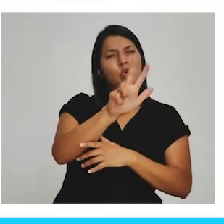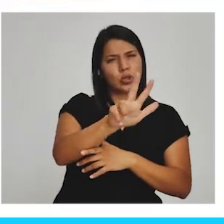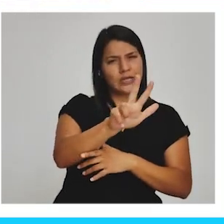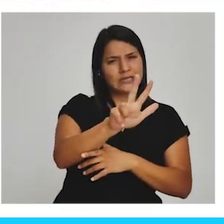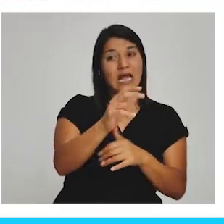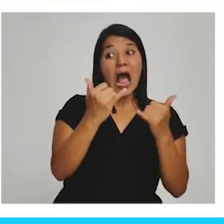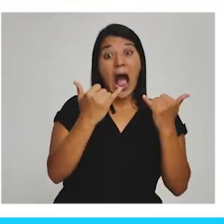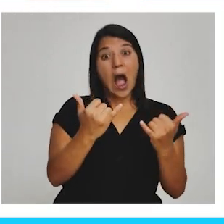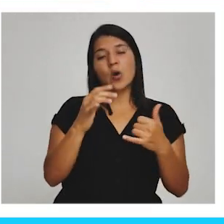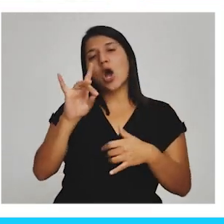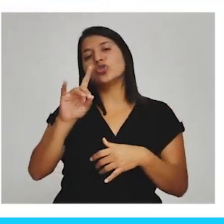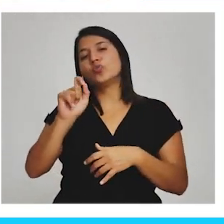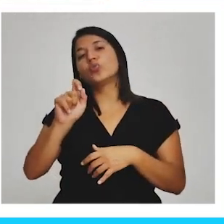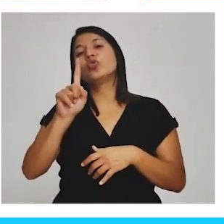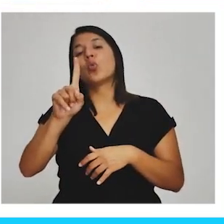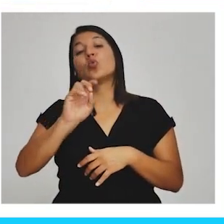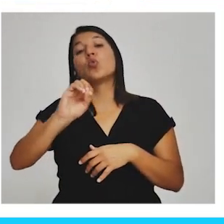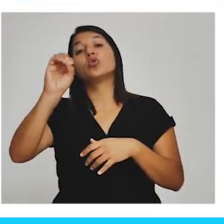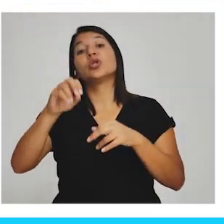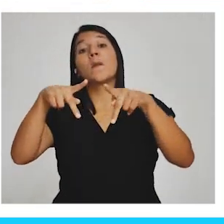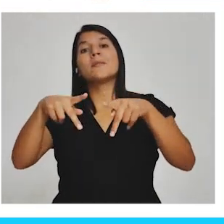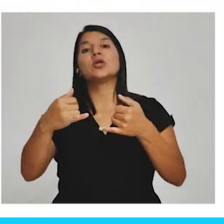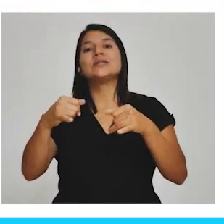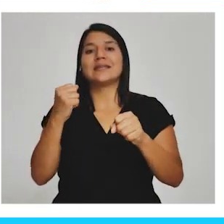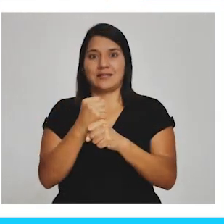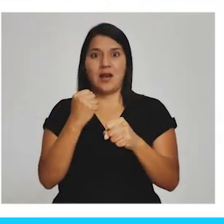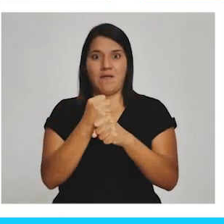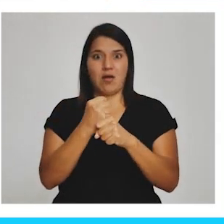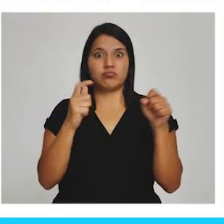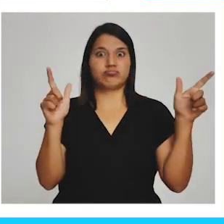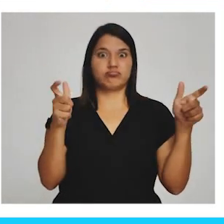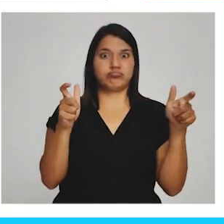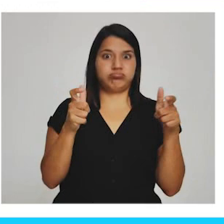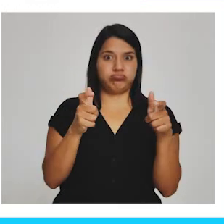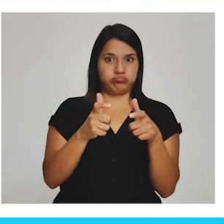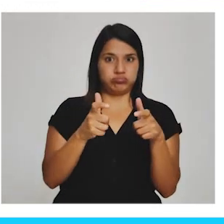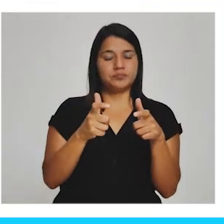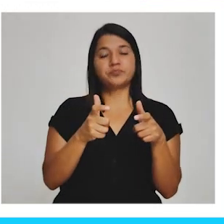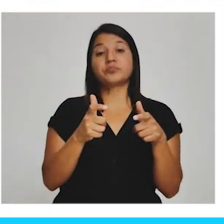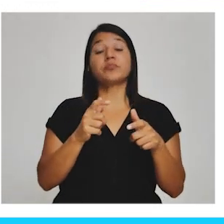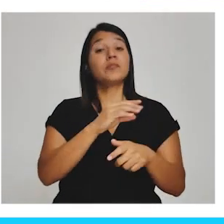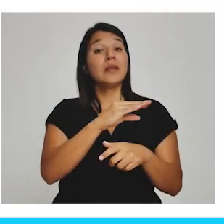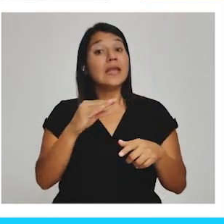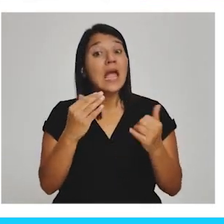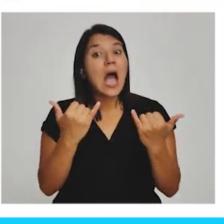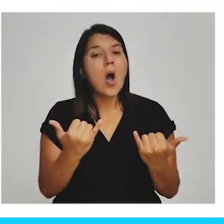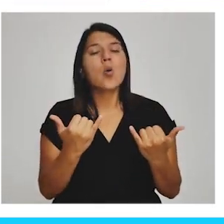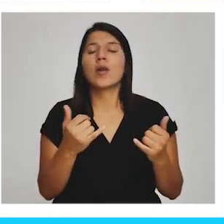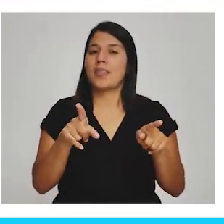8.1. Pero además es momento también en donde